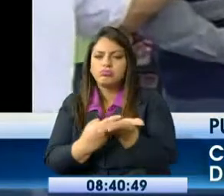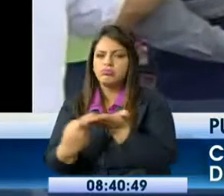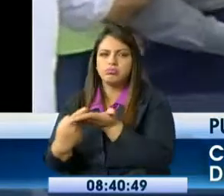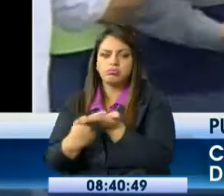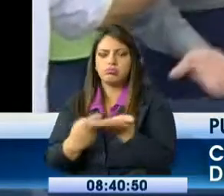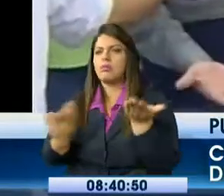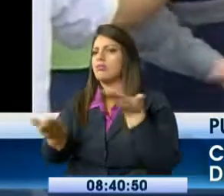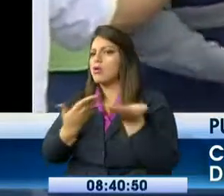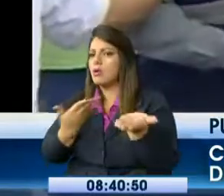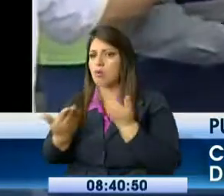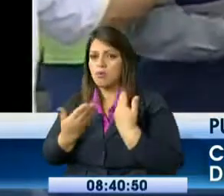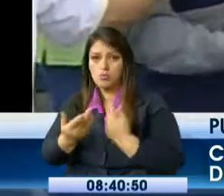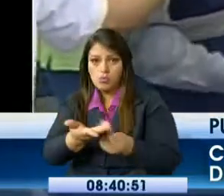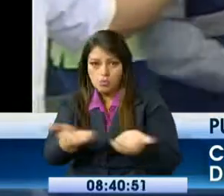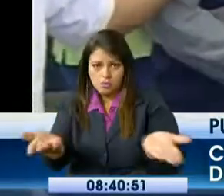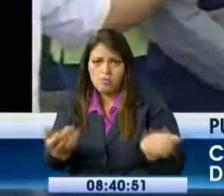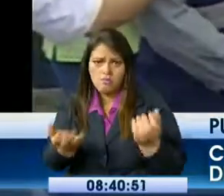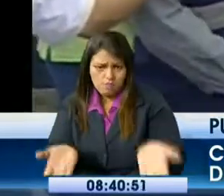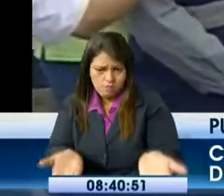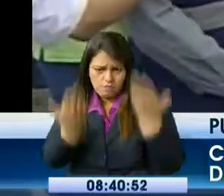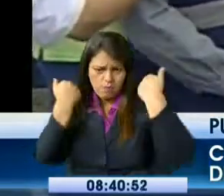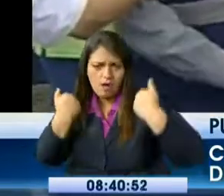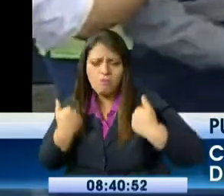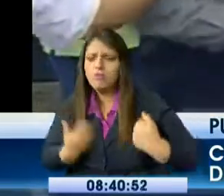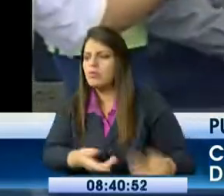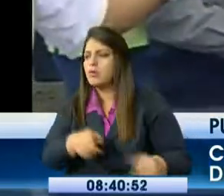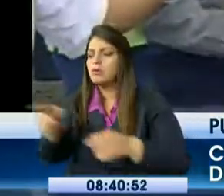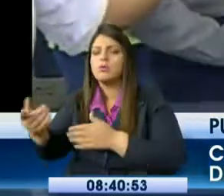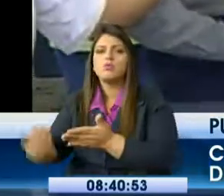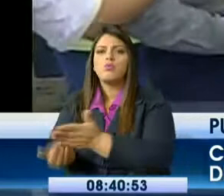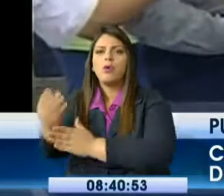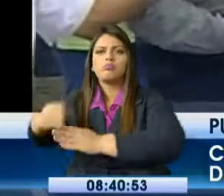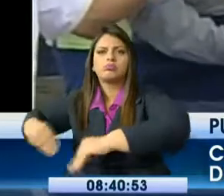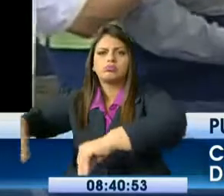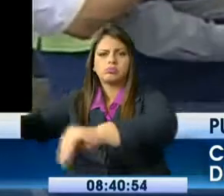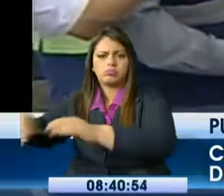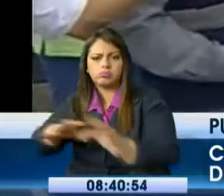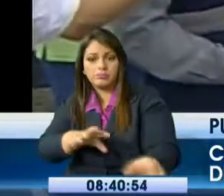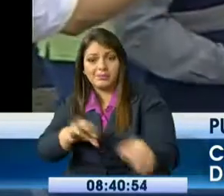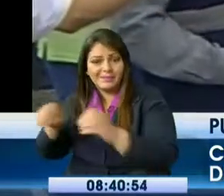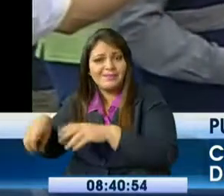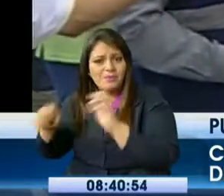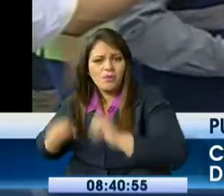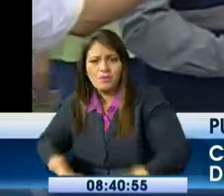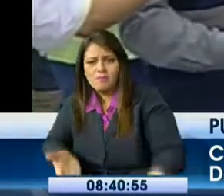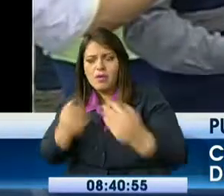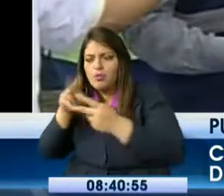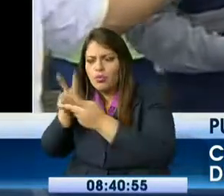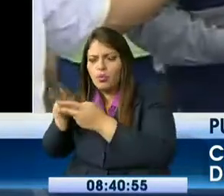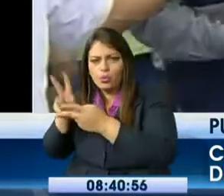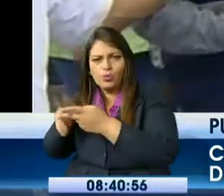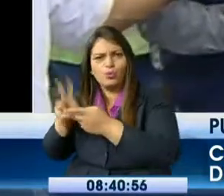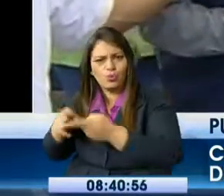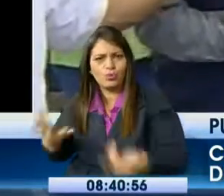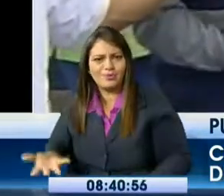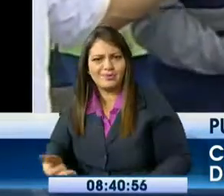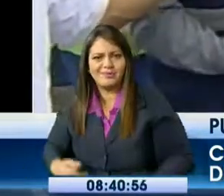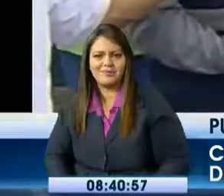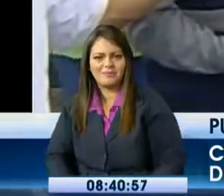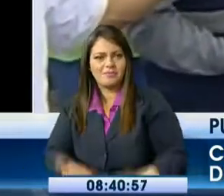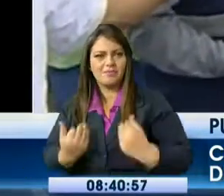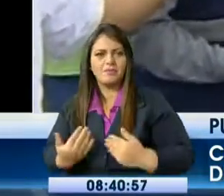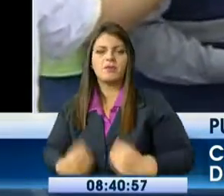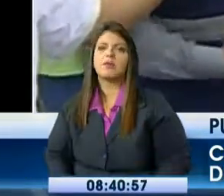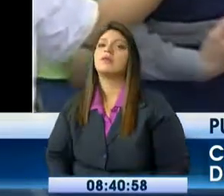terreno. Tenemos los buses, tenemos toda la disponibilidad y además tenemos las herramientas de las redes sociales. O sea, también podemos hacer desde la Dirección de